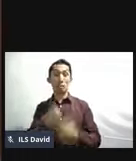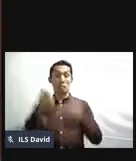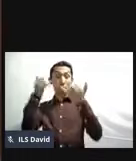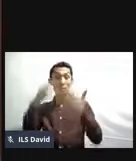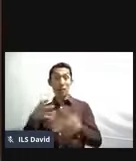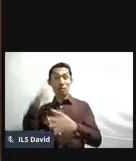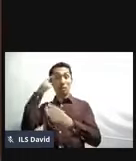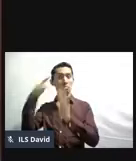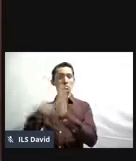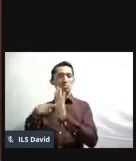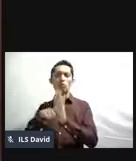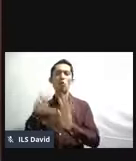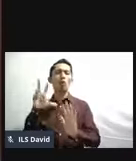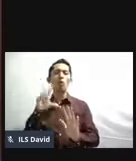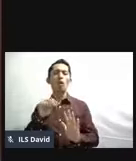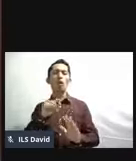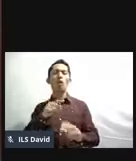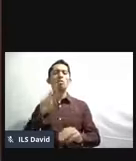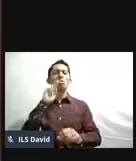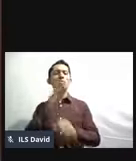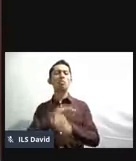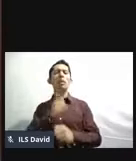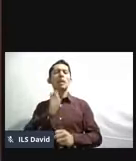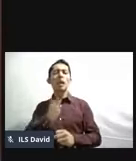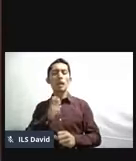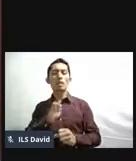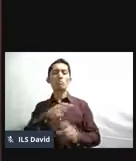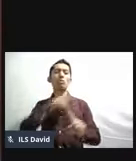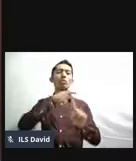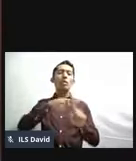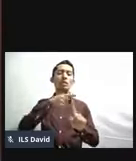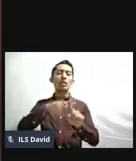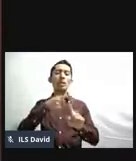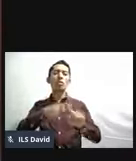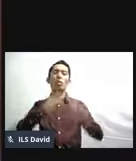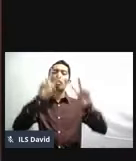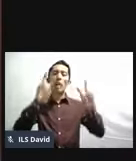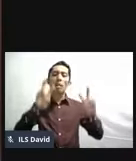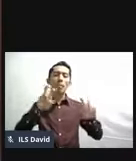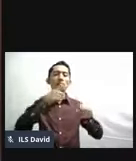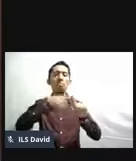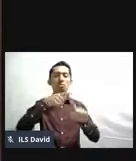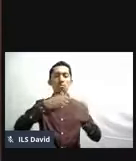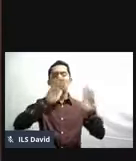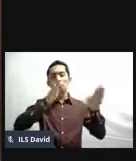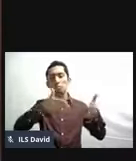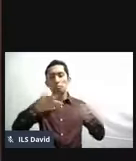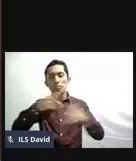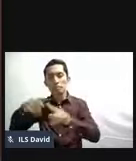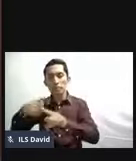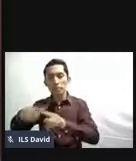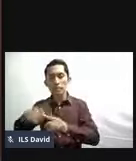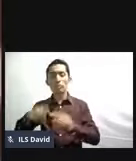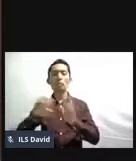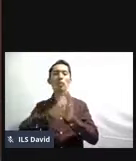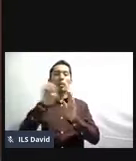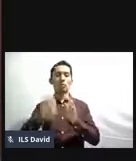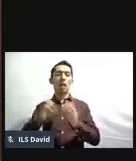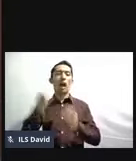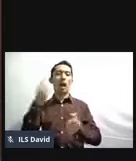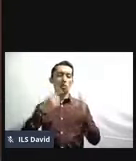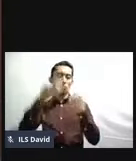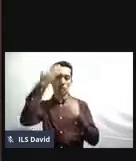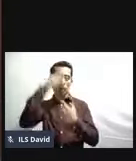ser responsables con nuestro cuerpo, responsables en lo social. Por ahí los abogados y abogadas no me dejarán mentir